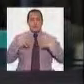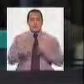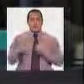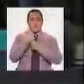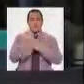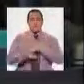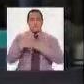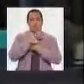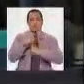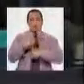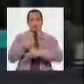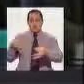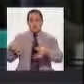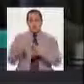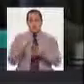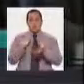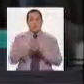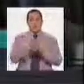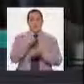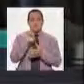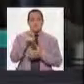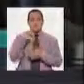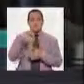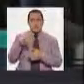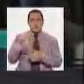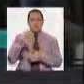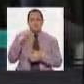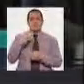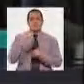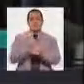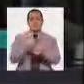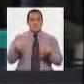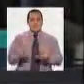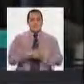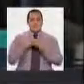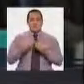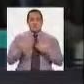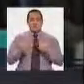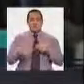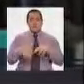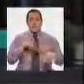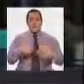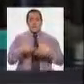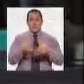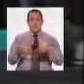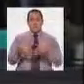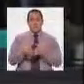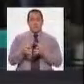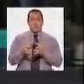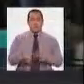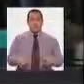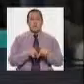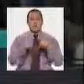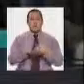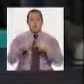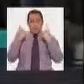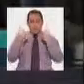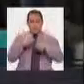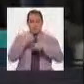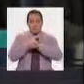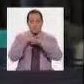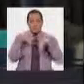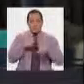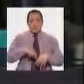defensa de los comandos de Chavín de Huántar, todos los actos que realicé como agente fueron de dominio público.